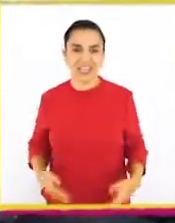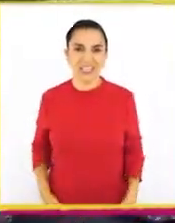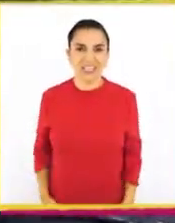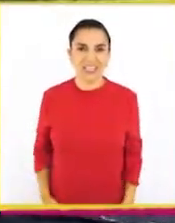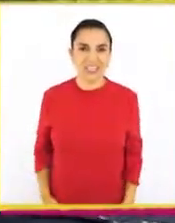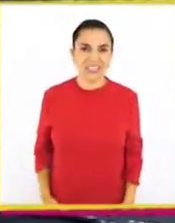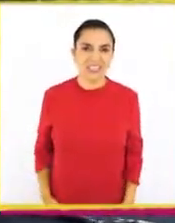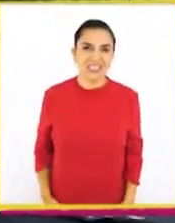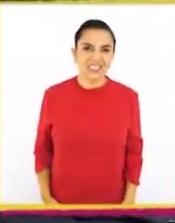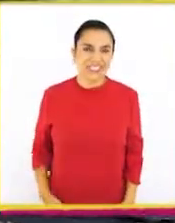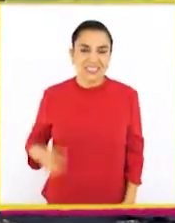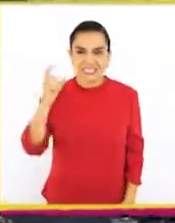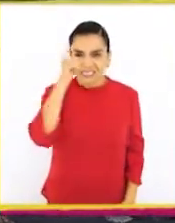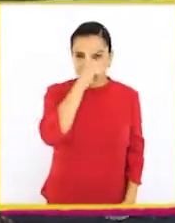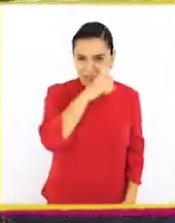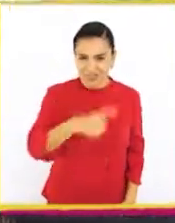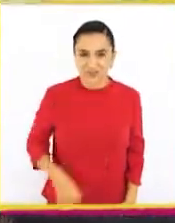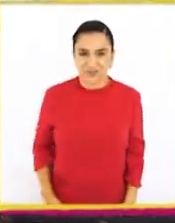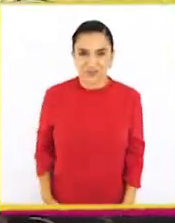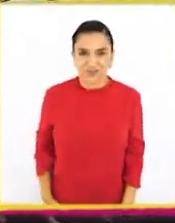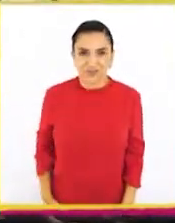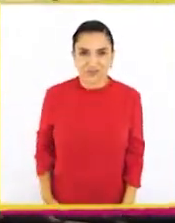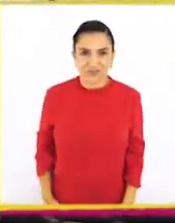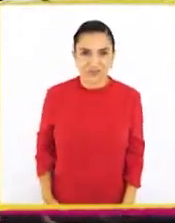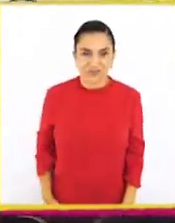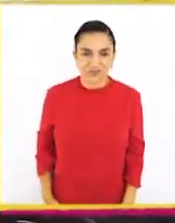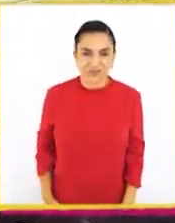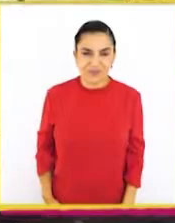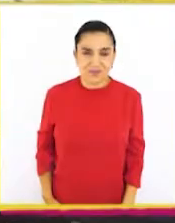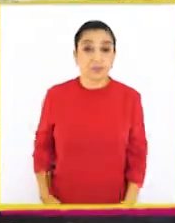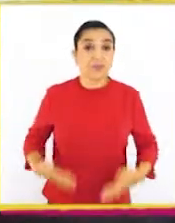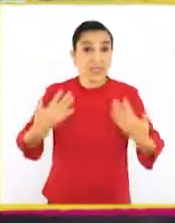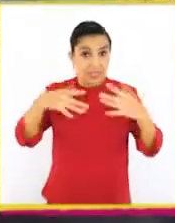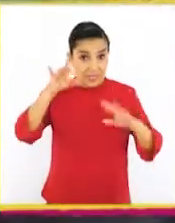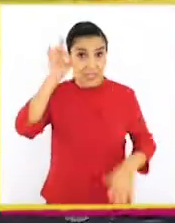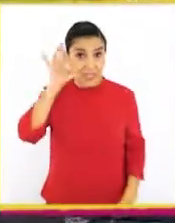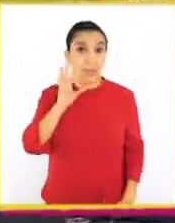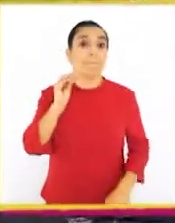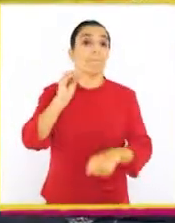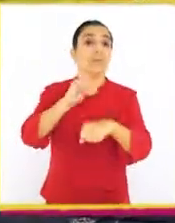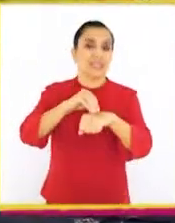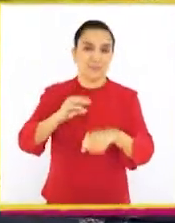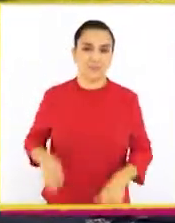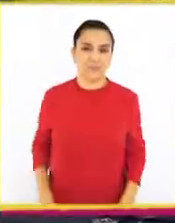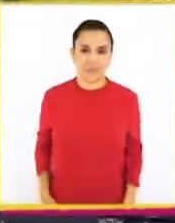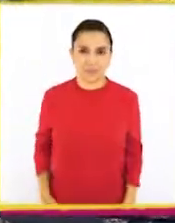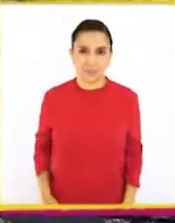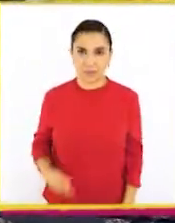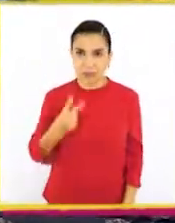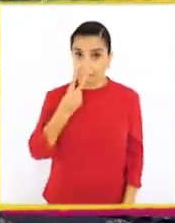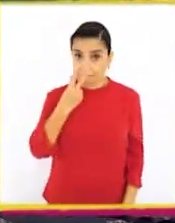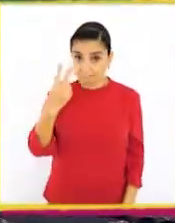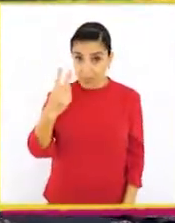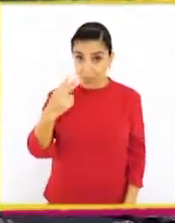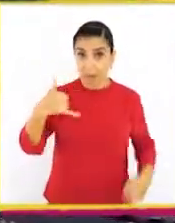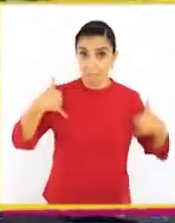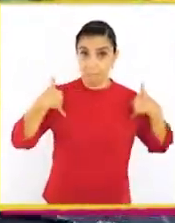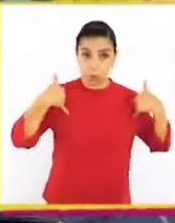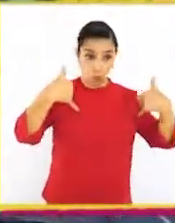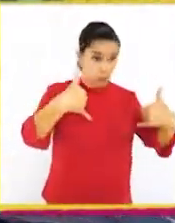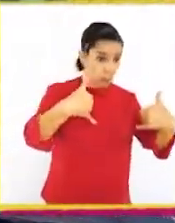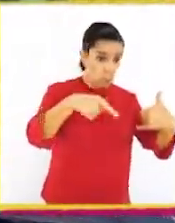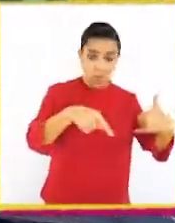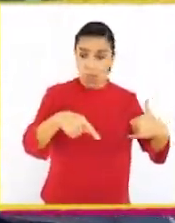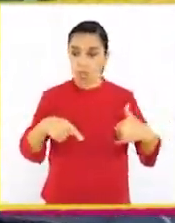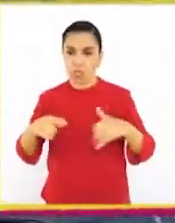¡Ay! Parece que está complicado esto. Ya sé, les daré una pista. Miren la mochila